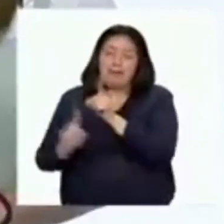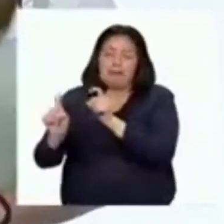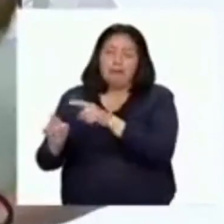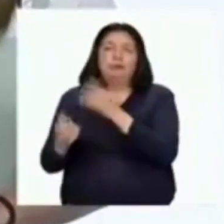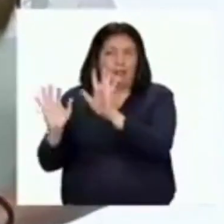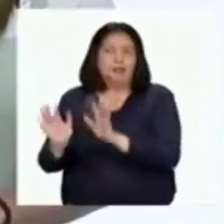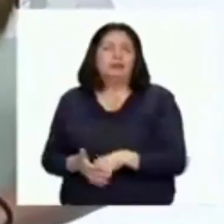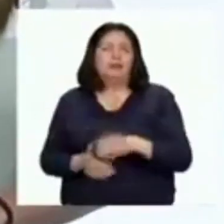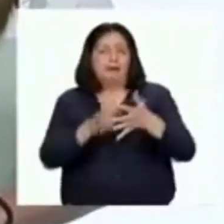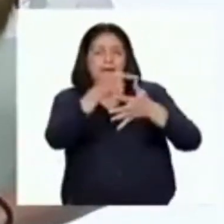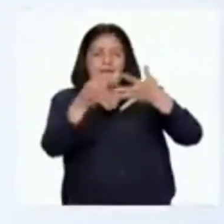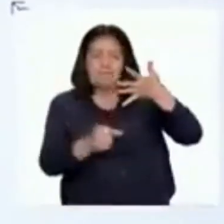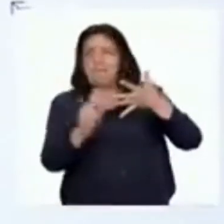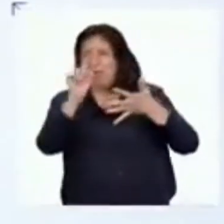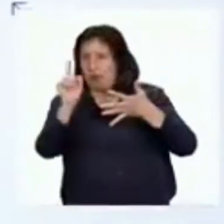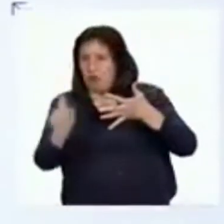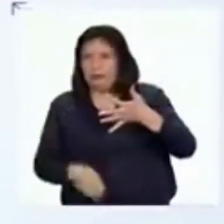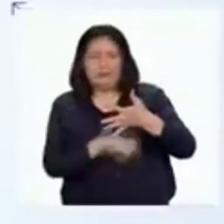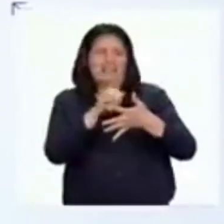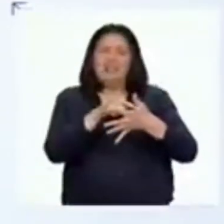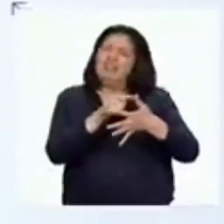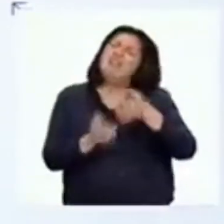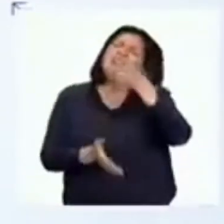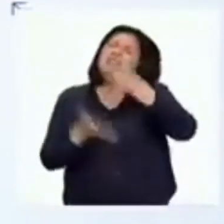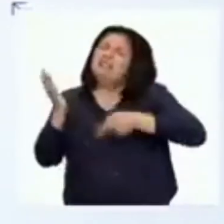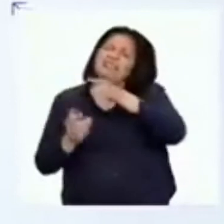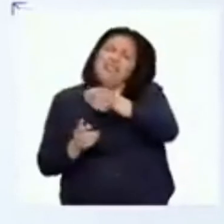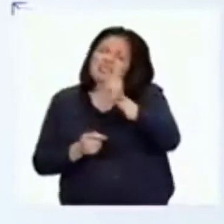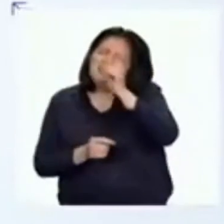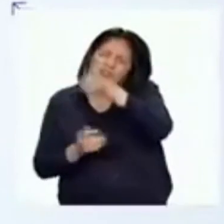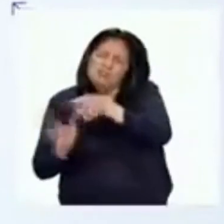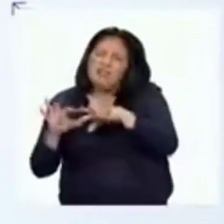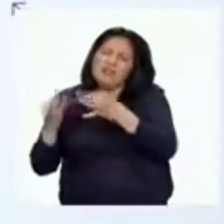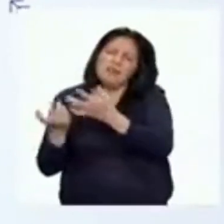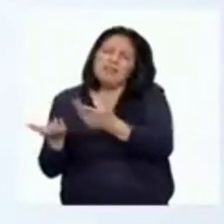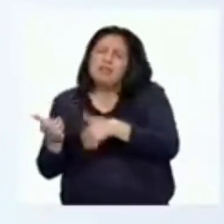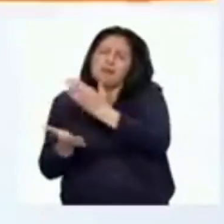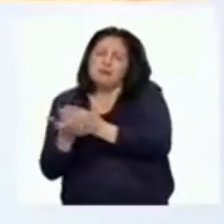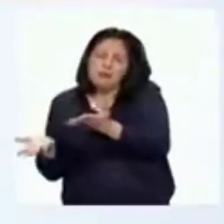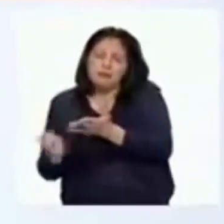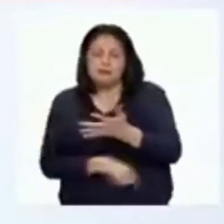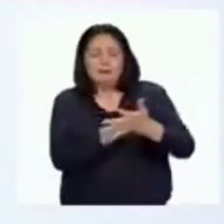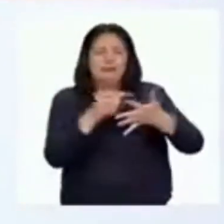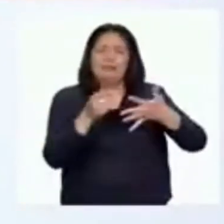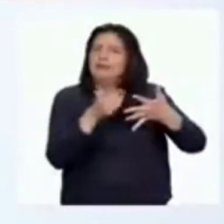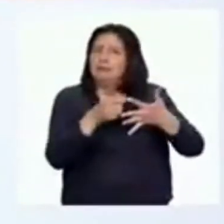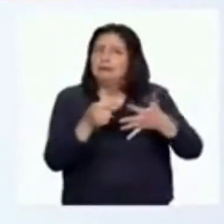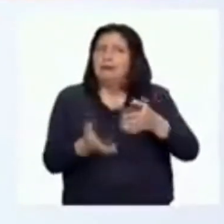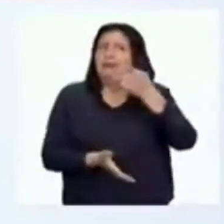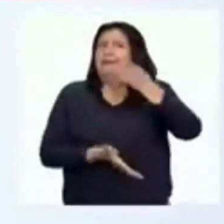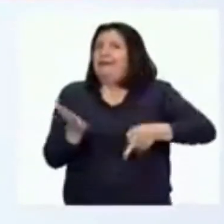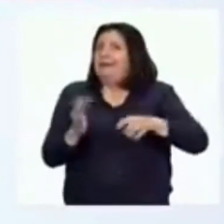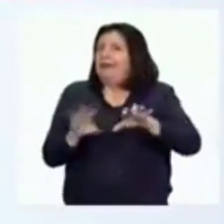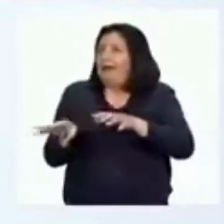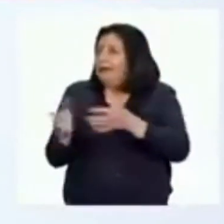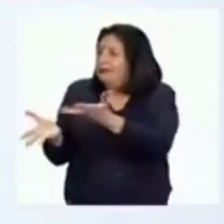propongo las siguientes preguntas. ¿Qué dificultades tiene nuestra familia? ¿Qué prácticas estamos